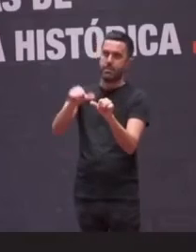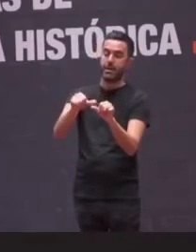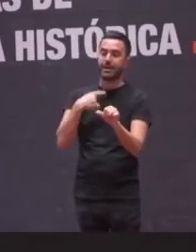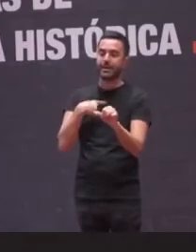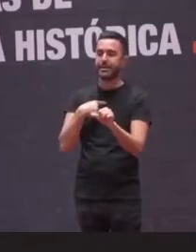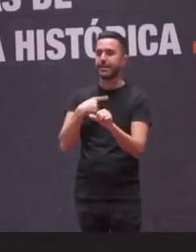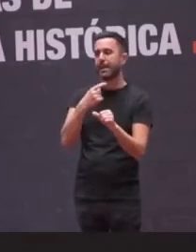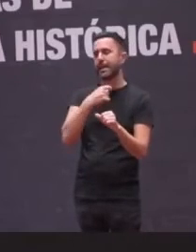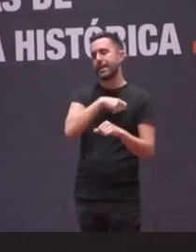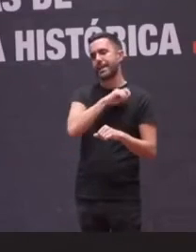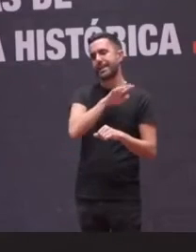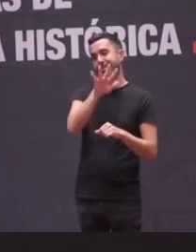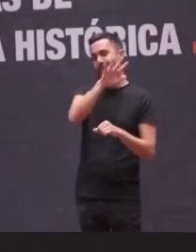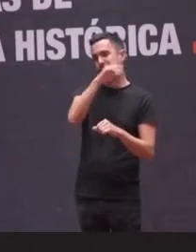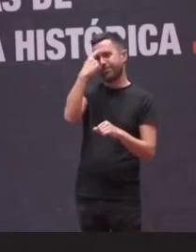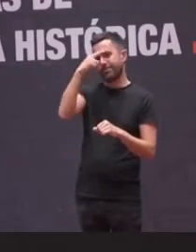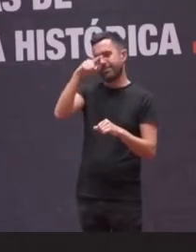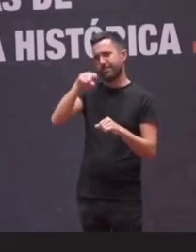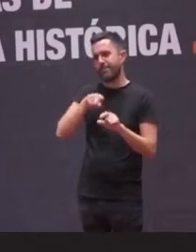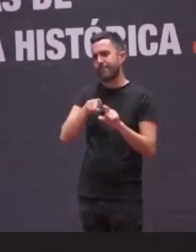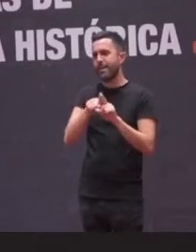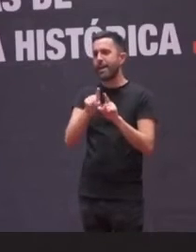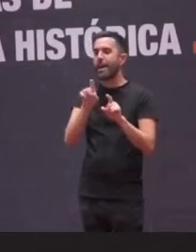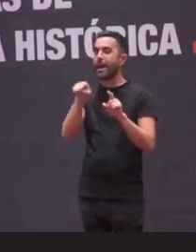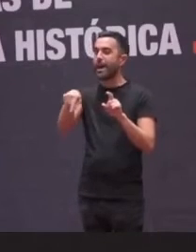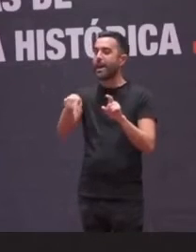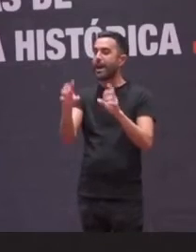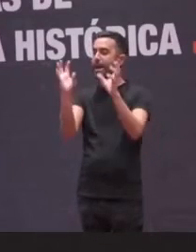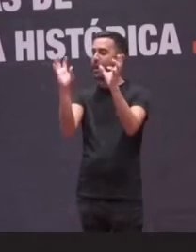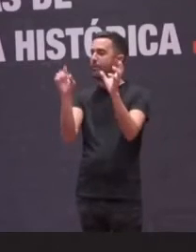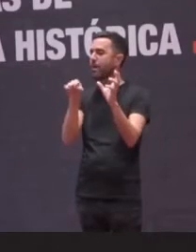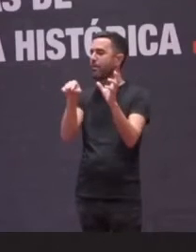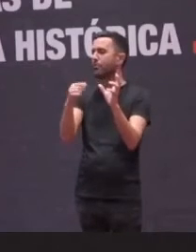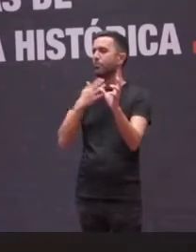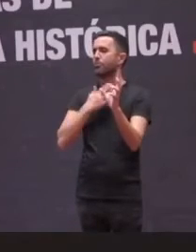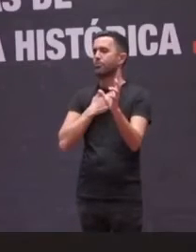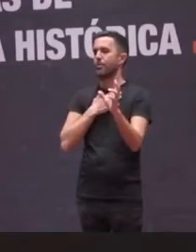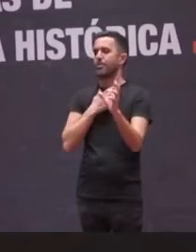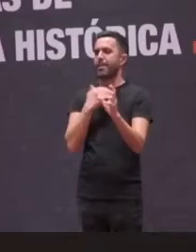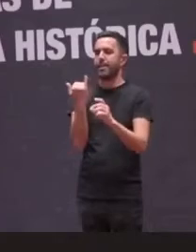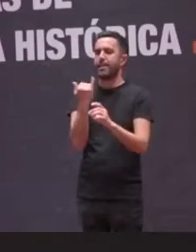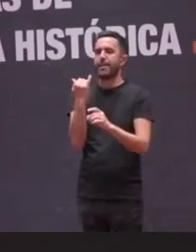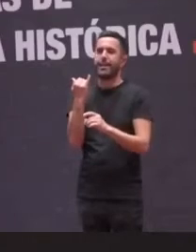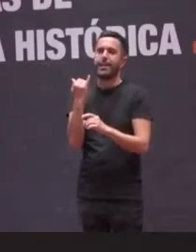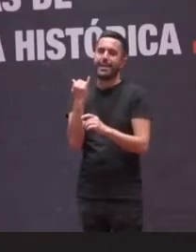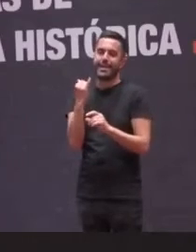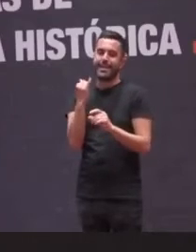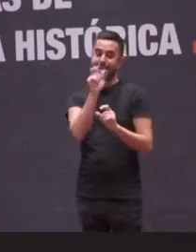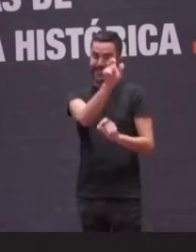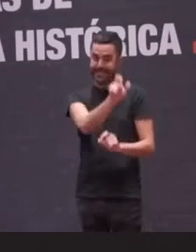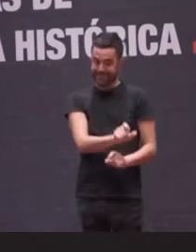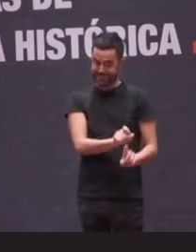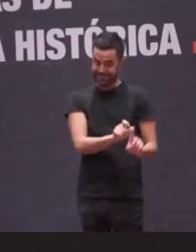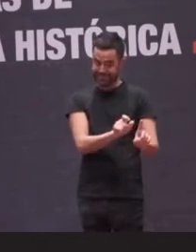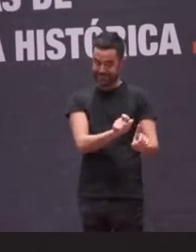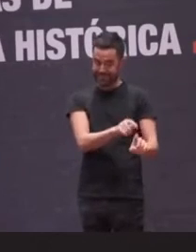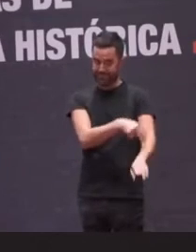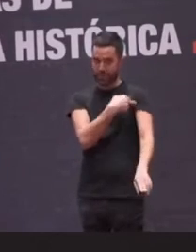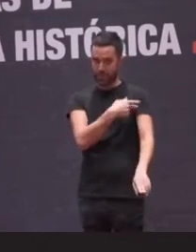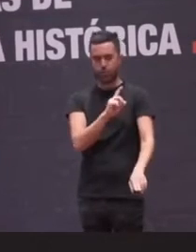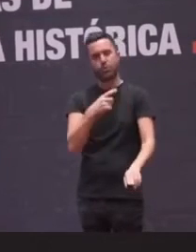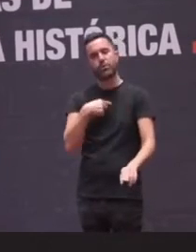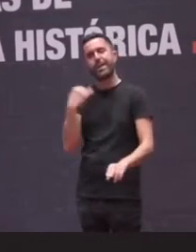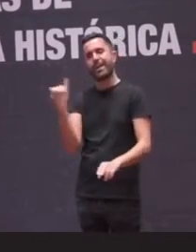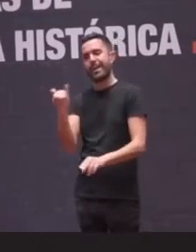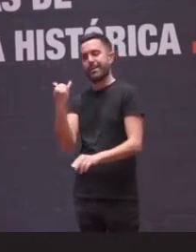ben non era do suxeito xefe do Estado, sino da xefatura do Estado. Por que se chega a esta